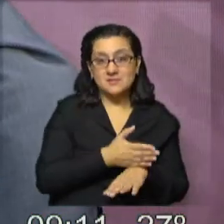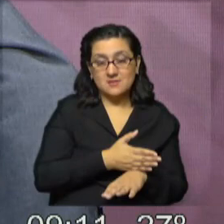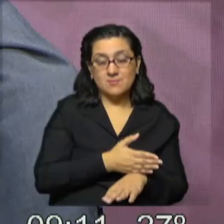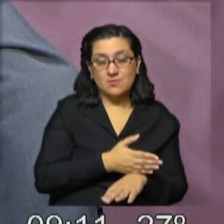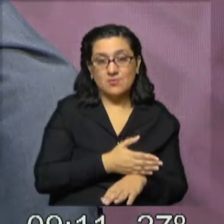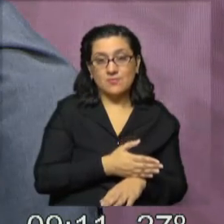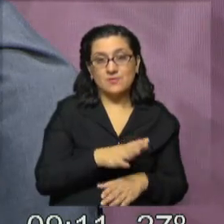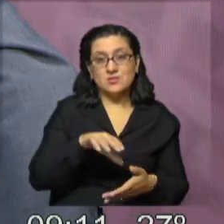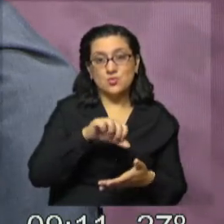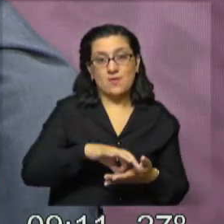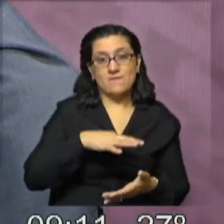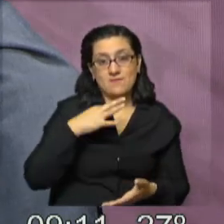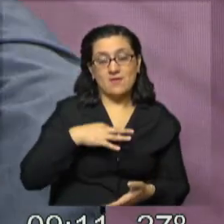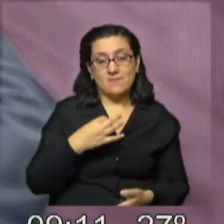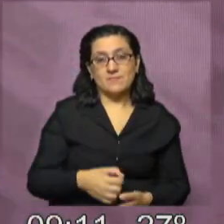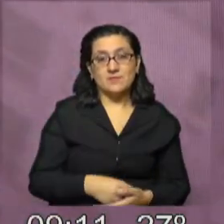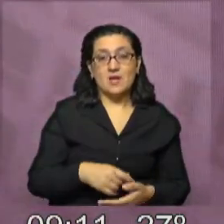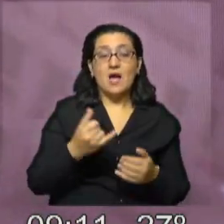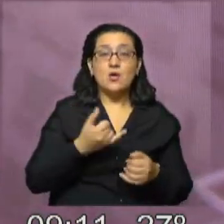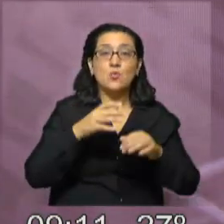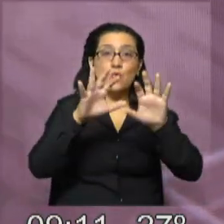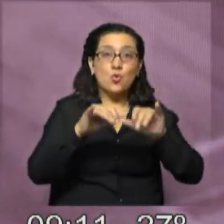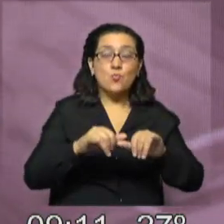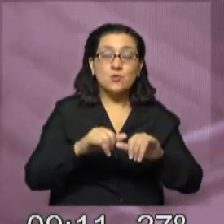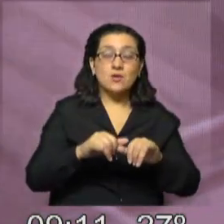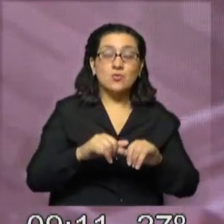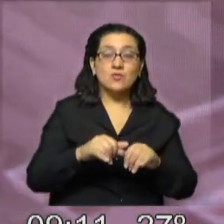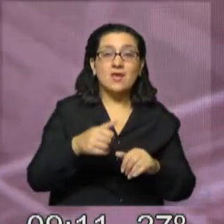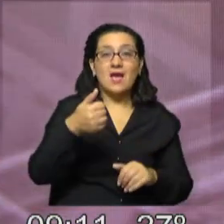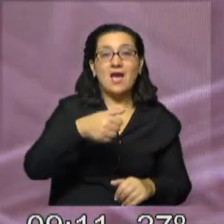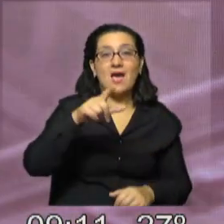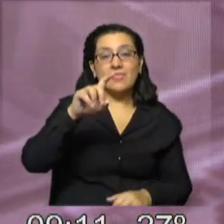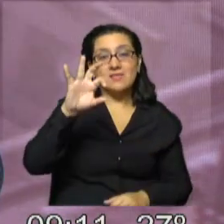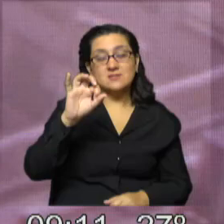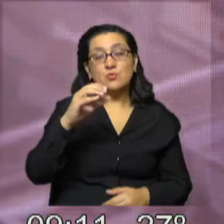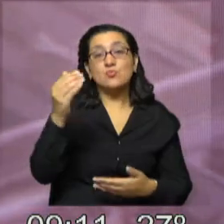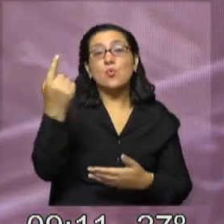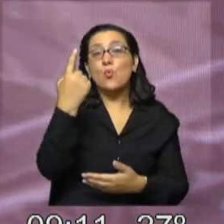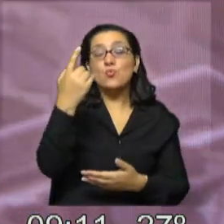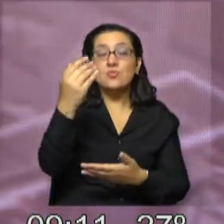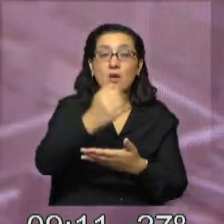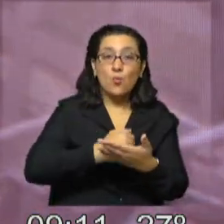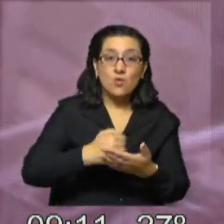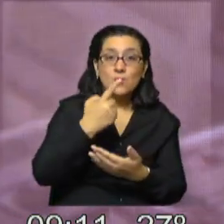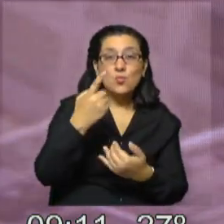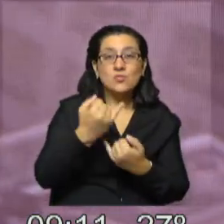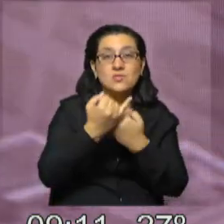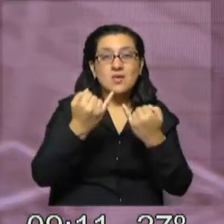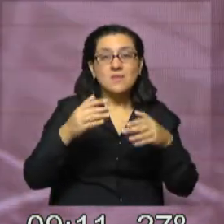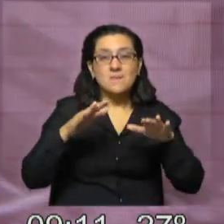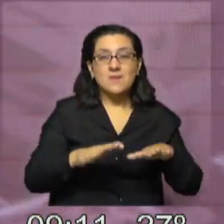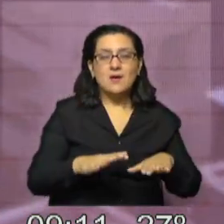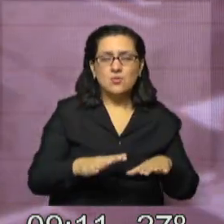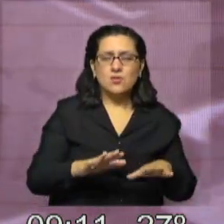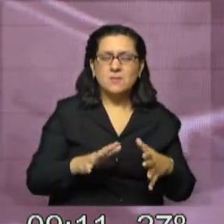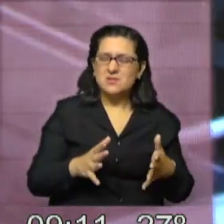arranque de Ciudad Viva. Se emitió un comunicado desde ADES por un descuento que le hicieron a los docentes por un día de paro. Explicarle un poquito cómo fue y